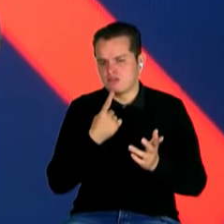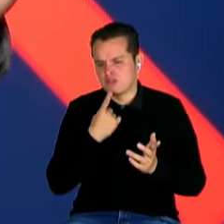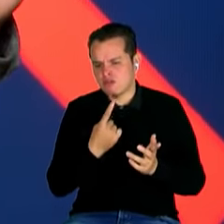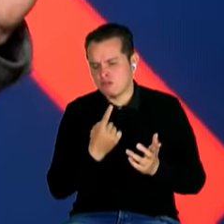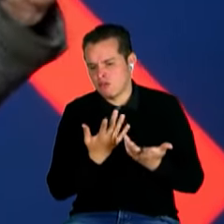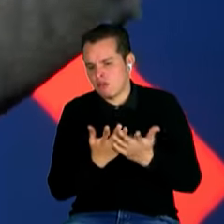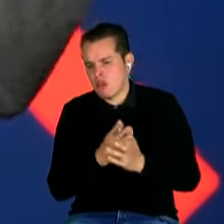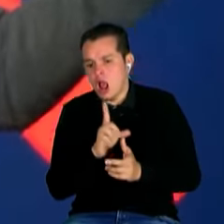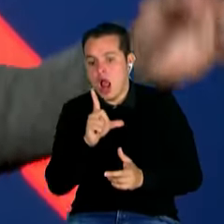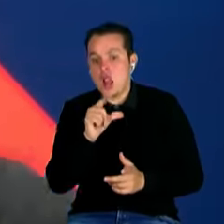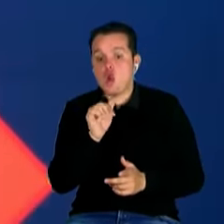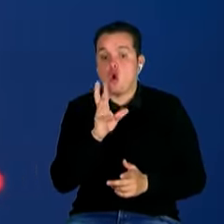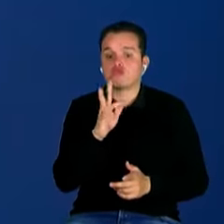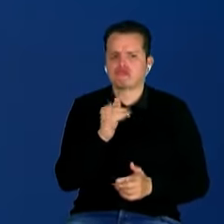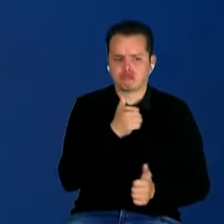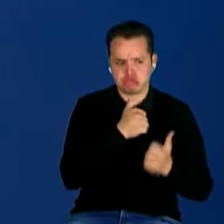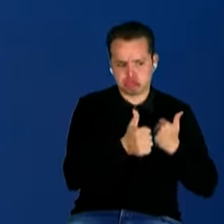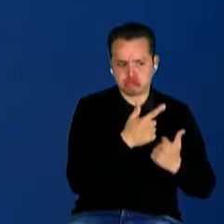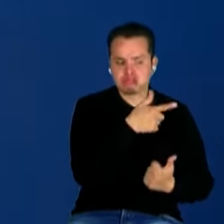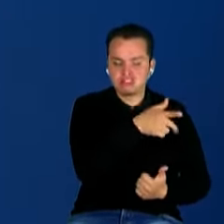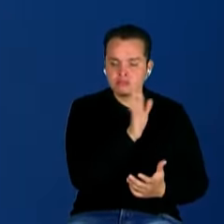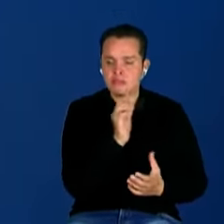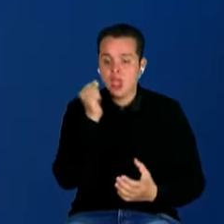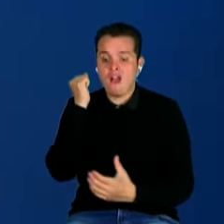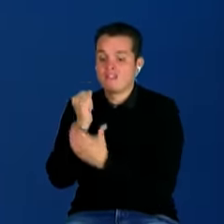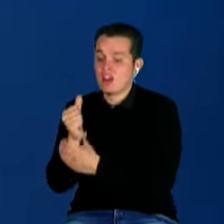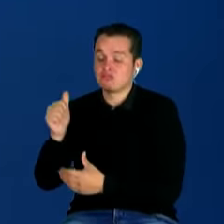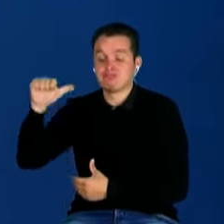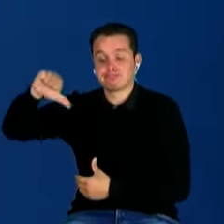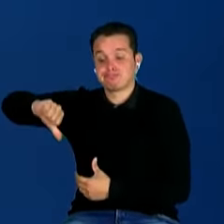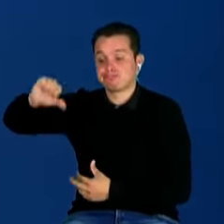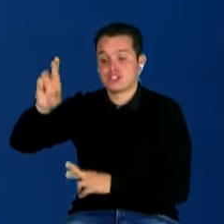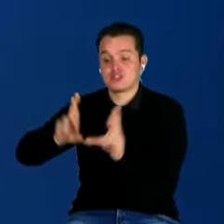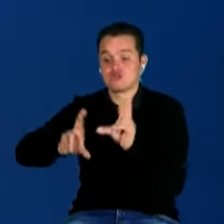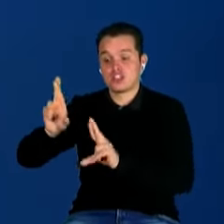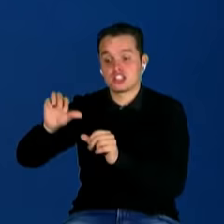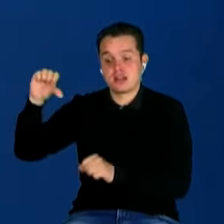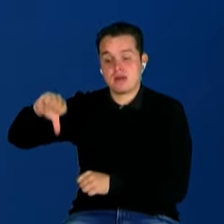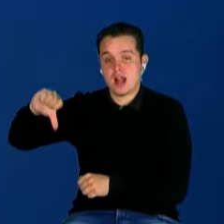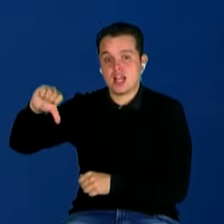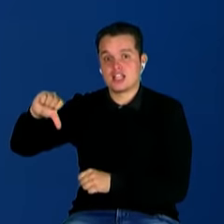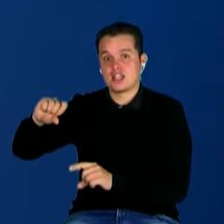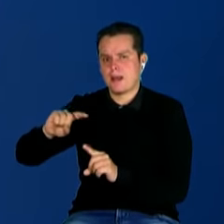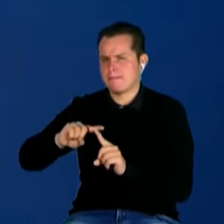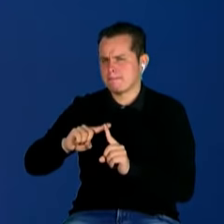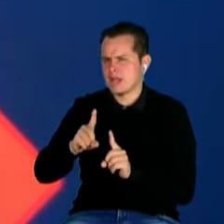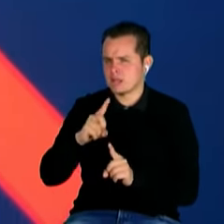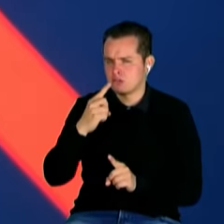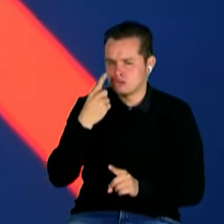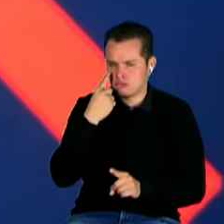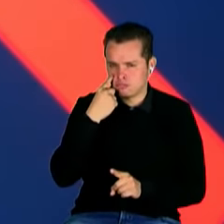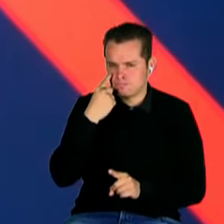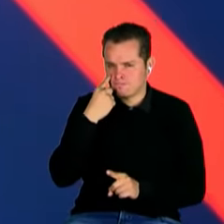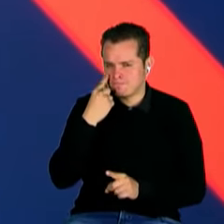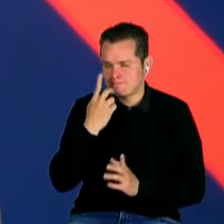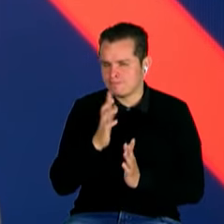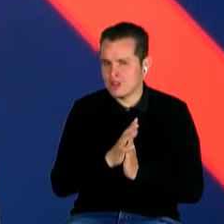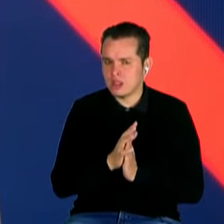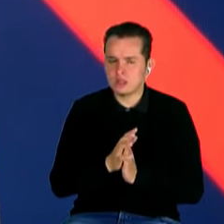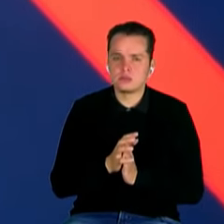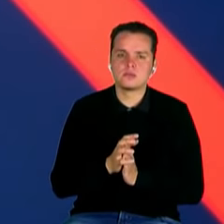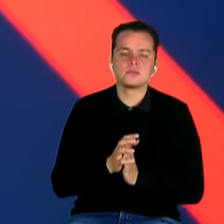diríamos que a Lot le fue bien, que tuvo buena suerte, y Abraham tuvo mala suerte. Pero si usted